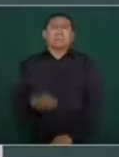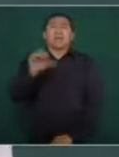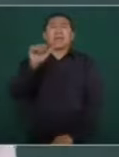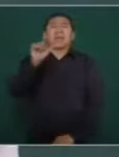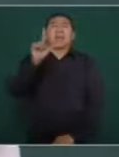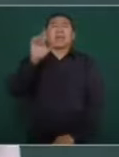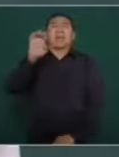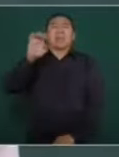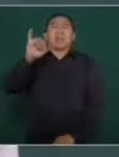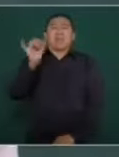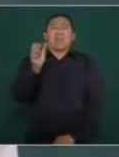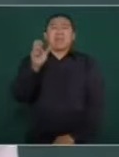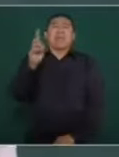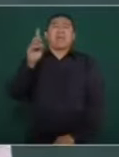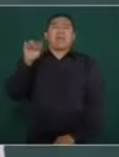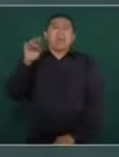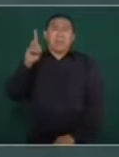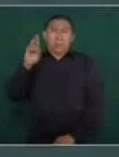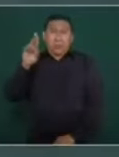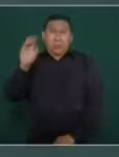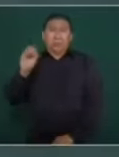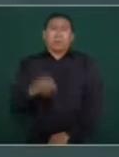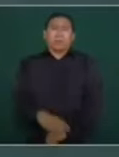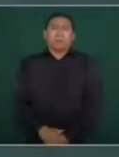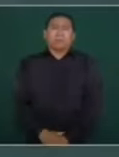Alejandro Moreno.